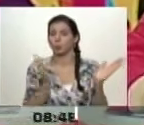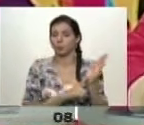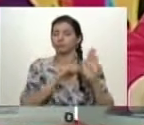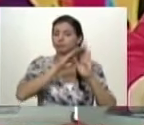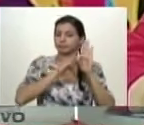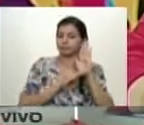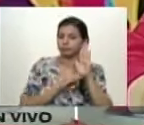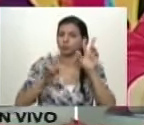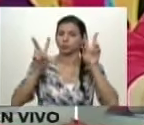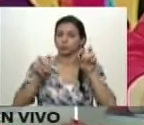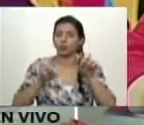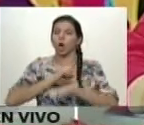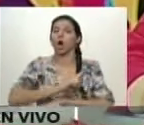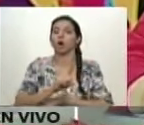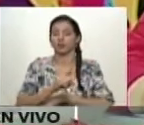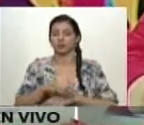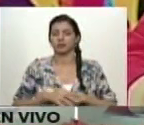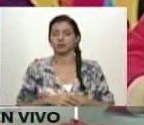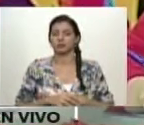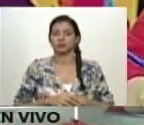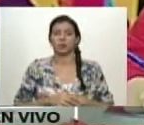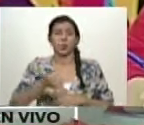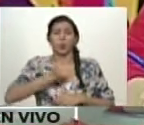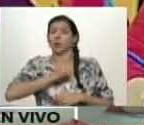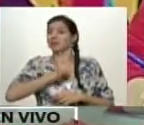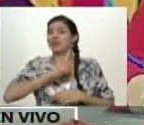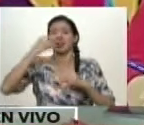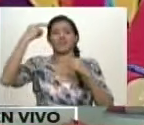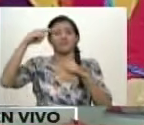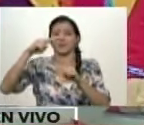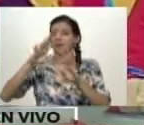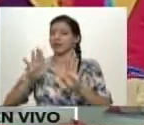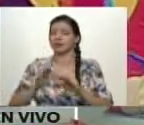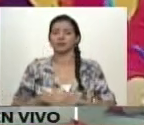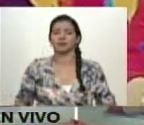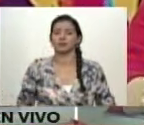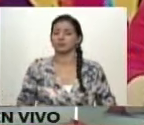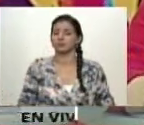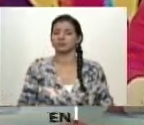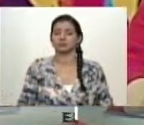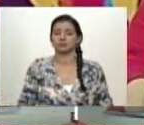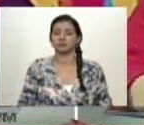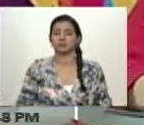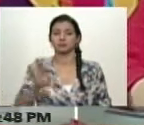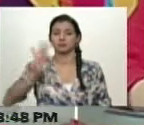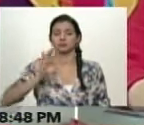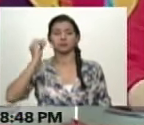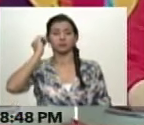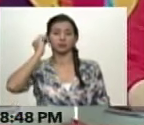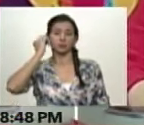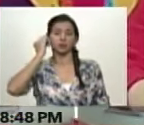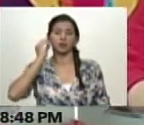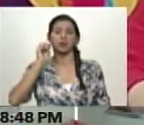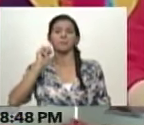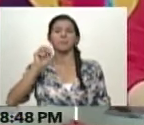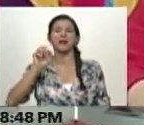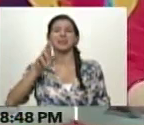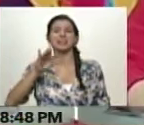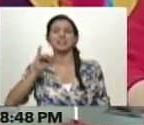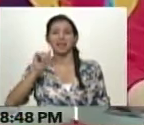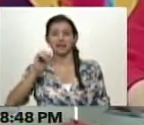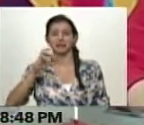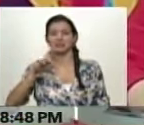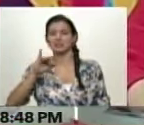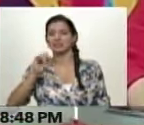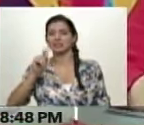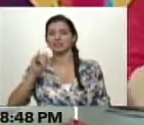Venezuela a todo nivel. Así que he designado a la compañera María Cristina Iglesias, responsable